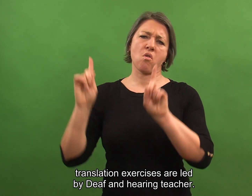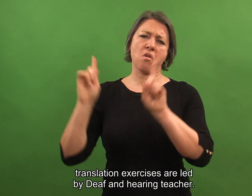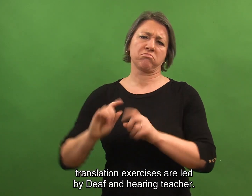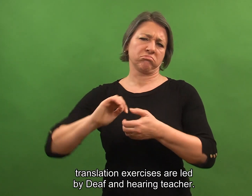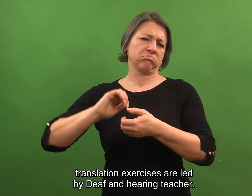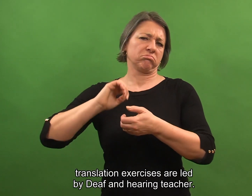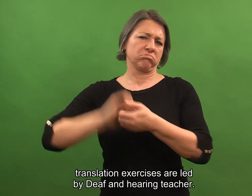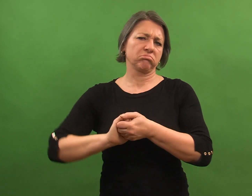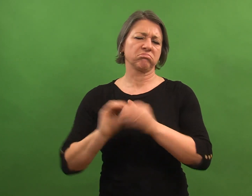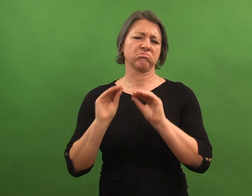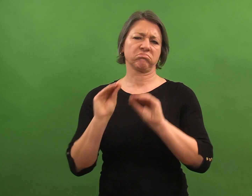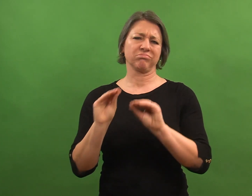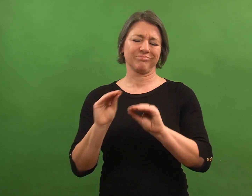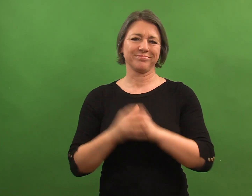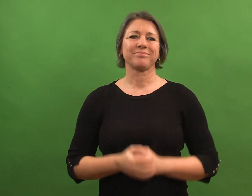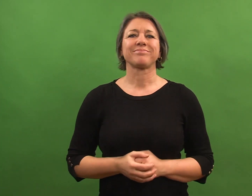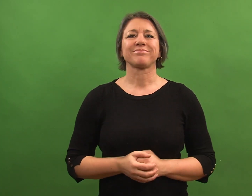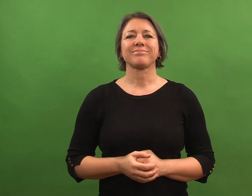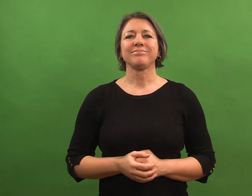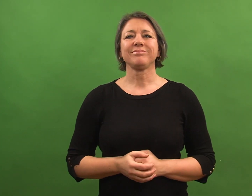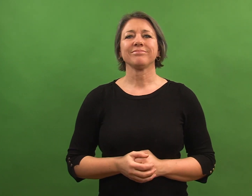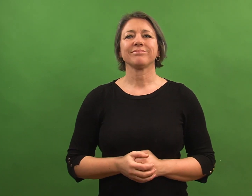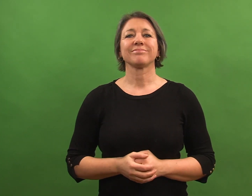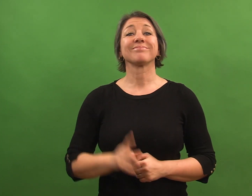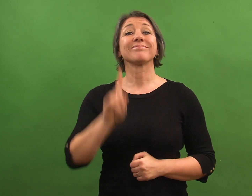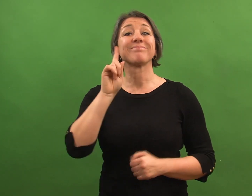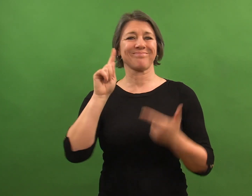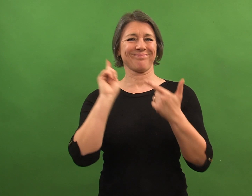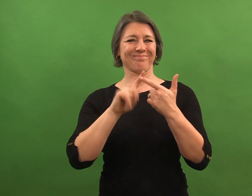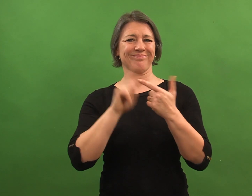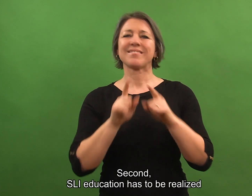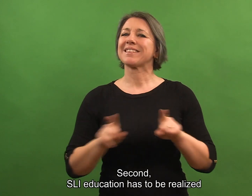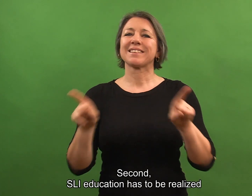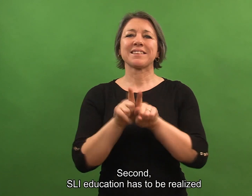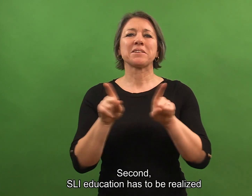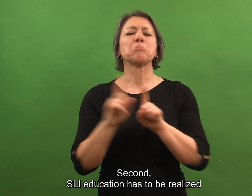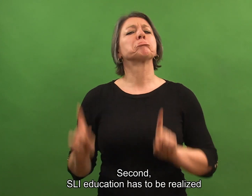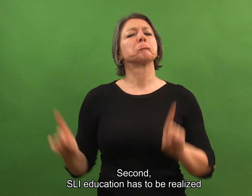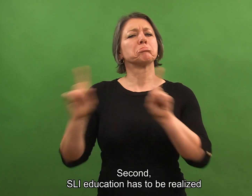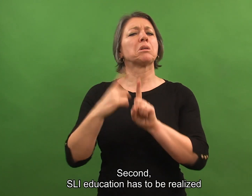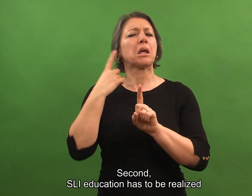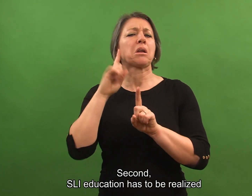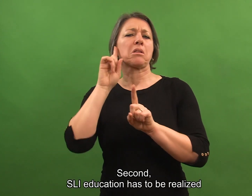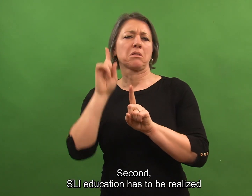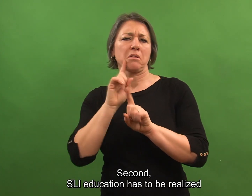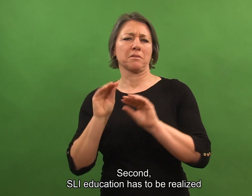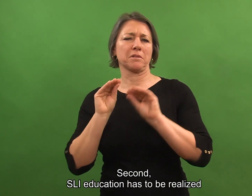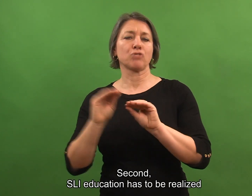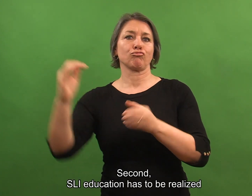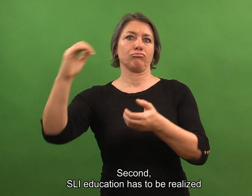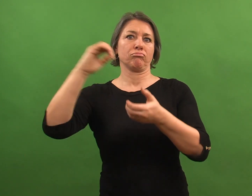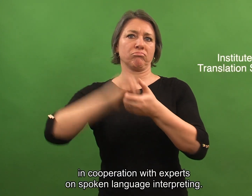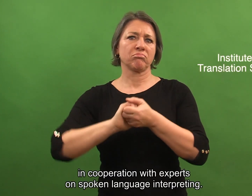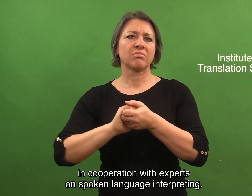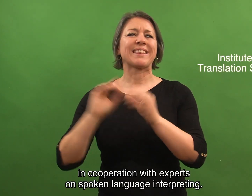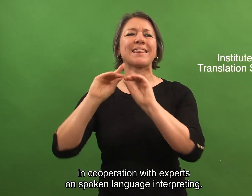como la lengua de signos la enseñan los profesores sordos, pero los ejercicios de traducción lo pueden enseñar los